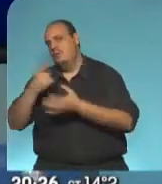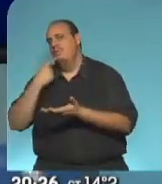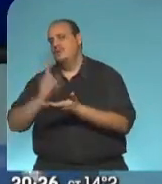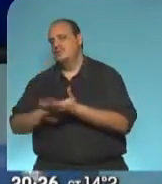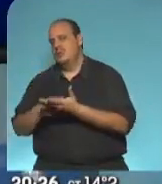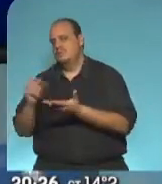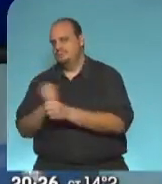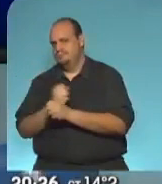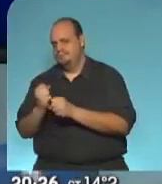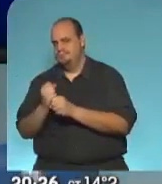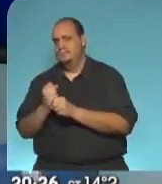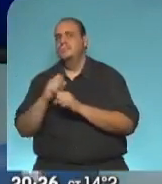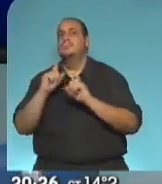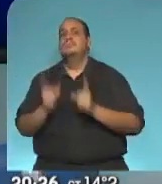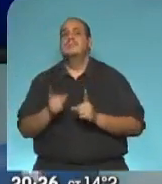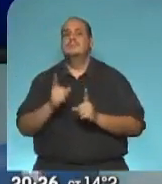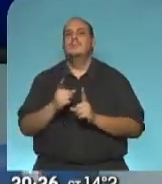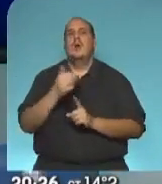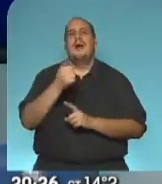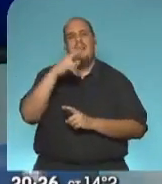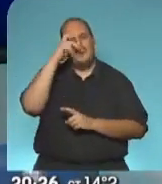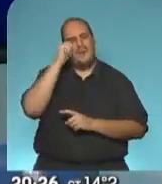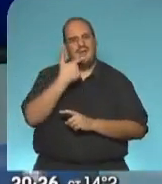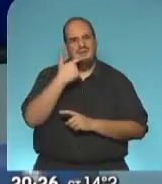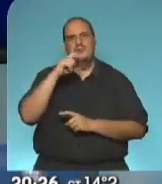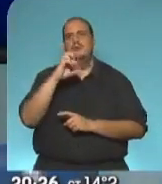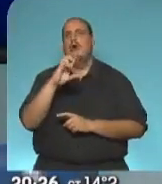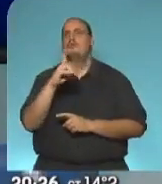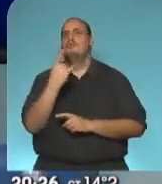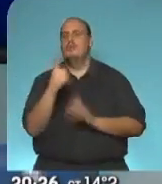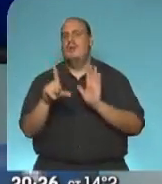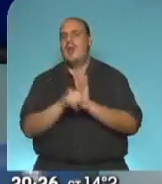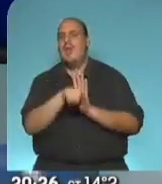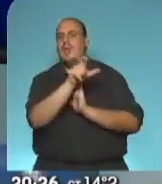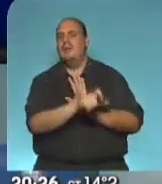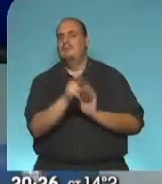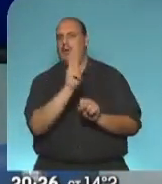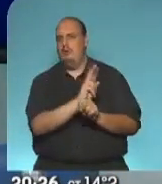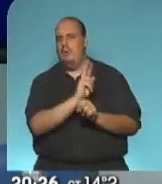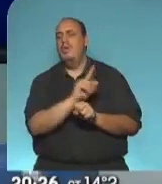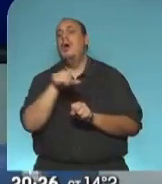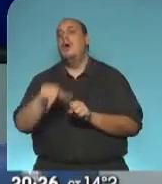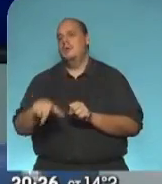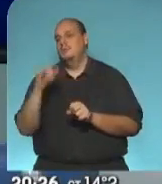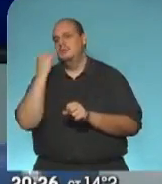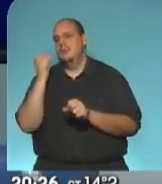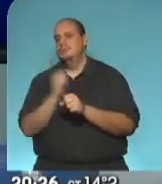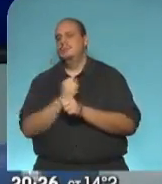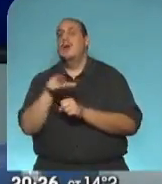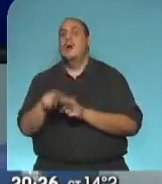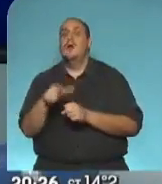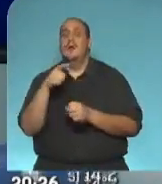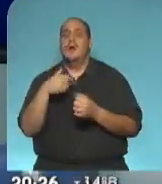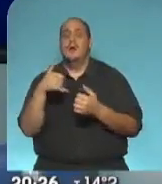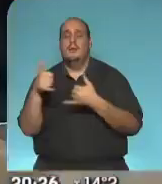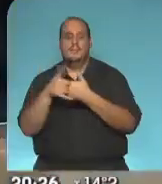la revisión del habeas corpus, para ir al lenguaje técnico, Lac, en exclusiva con Televisión Pública Noticias, en diálogo con Gastón Zulach,